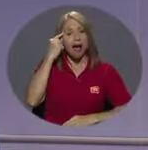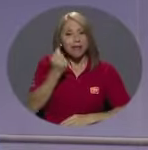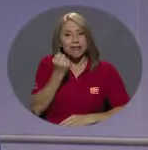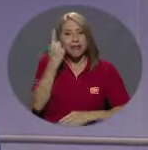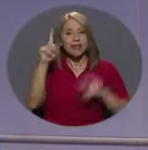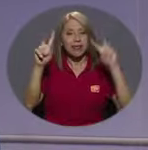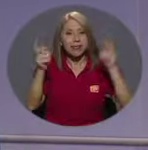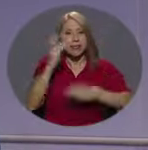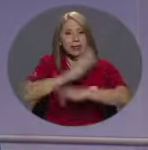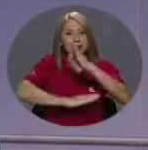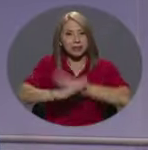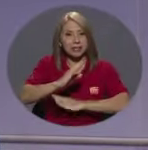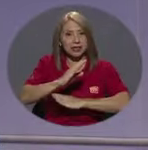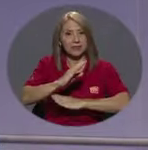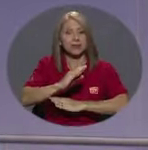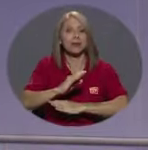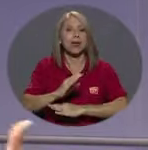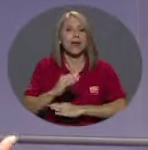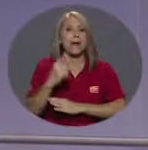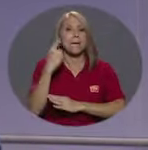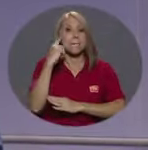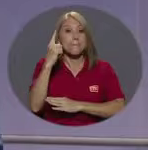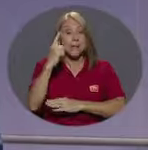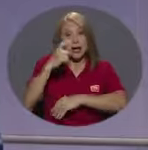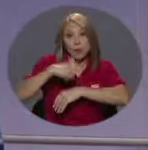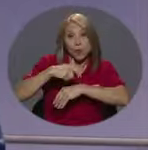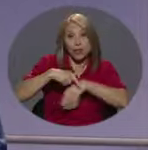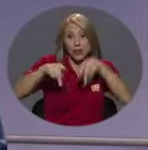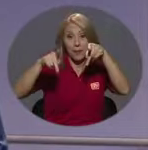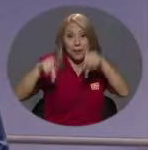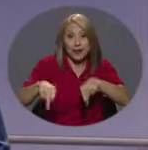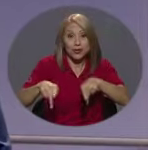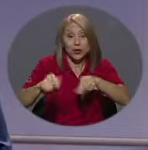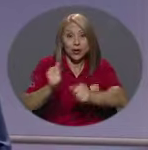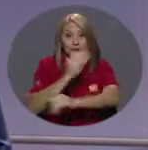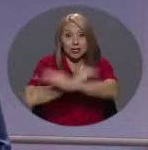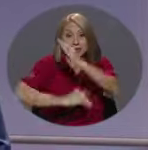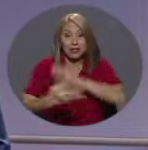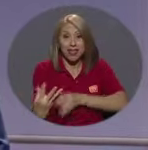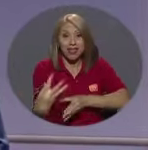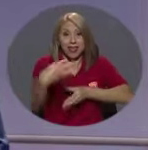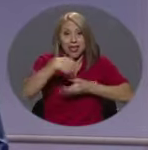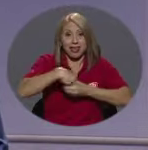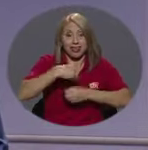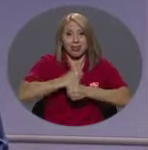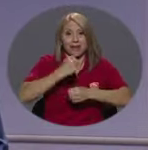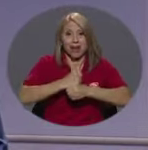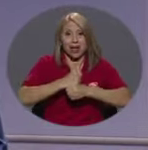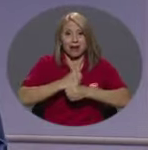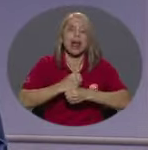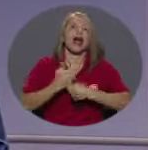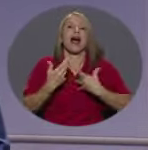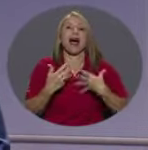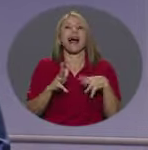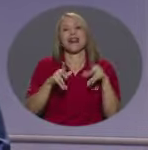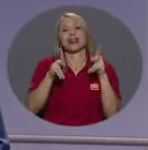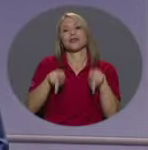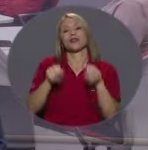en el tema de discapacidad, para que en el momento de la inserción laboral las personas